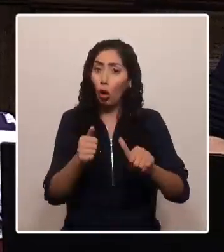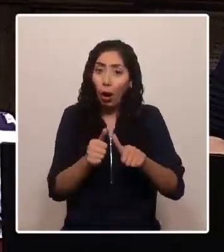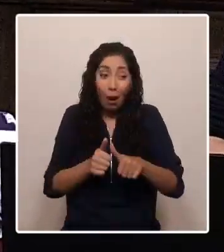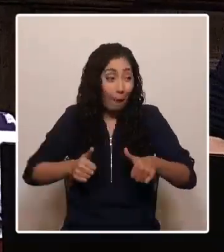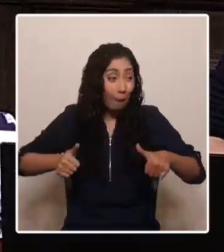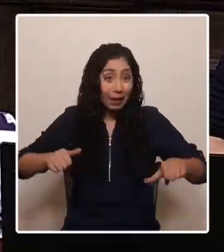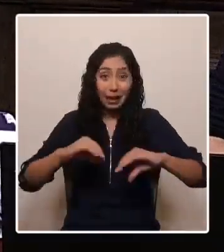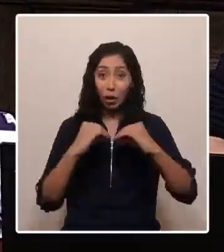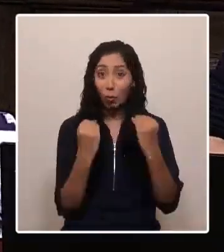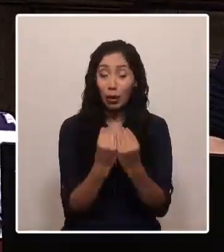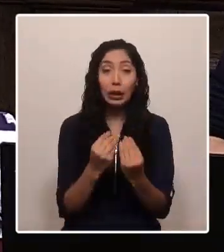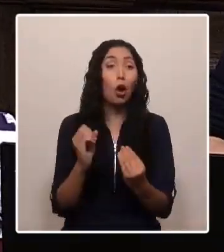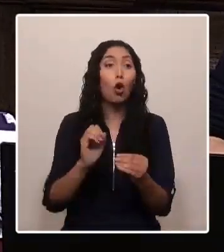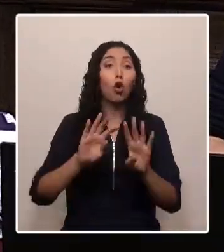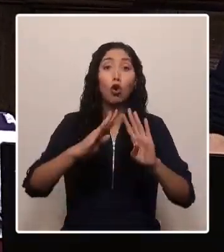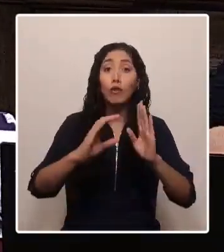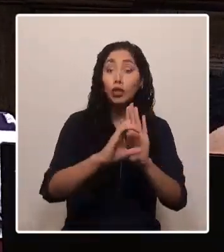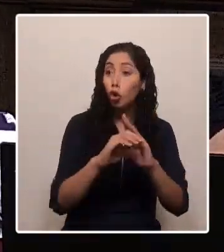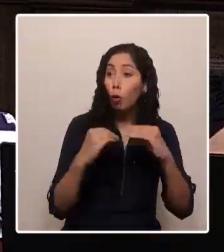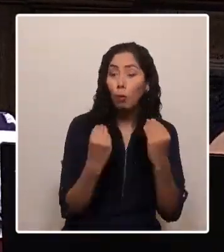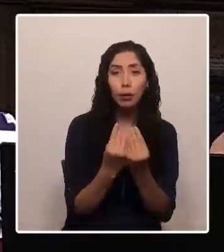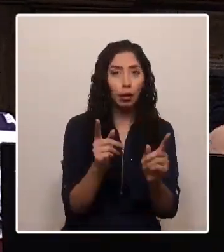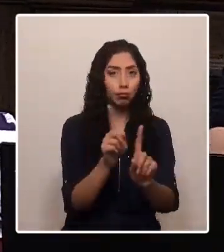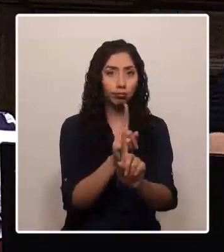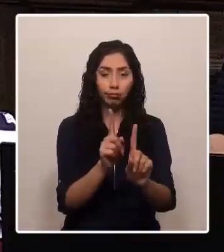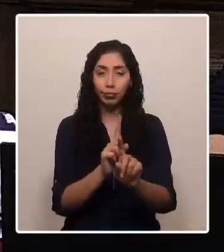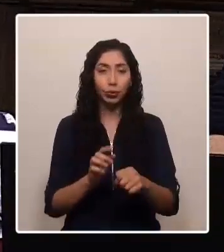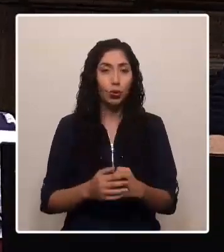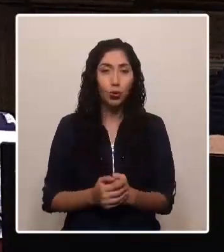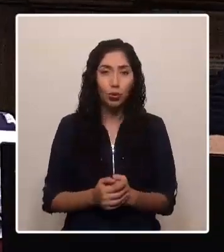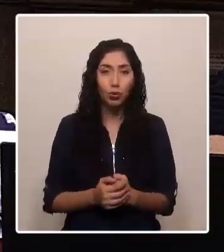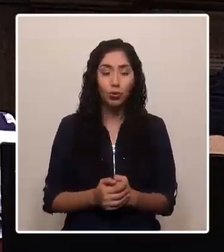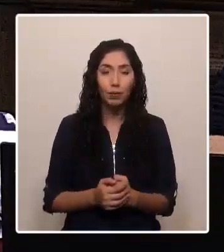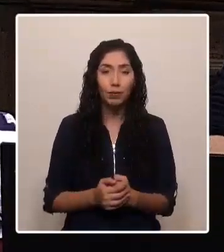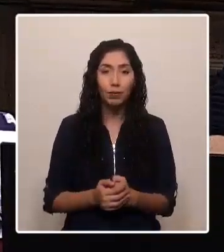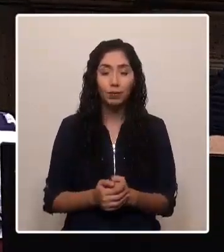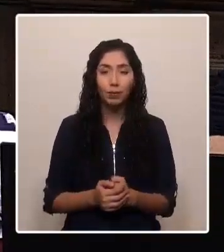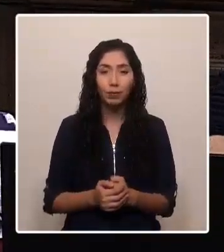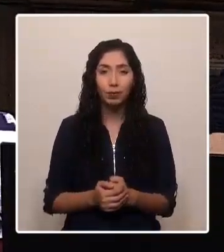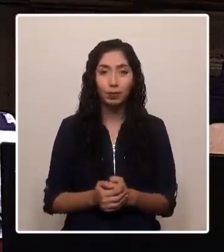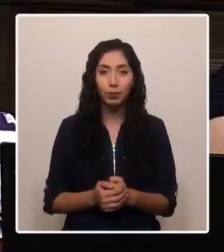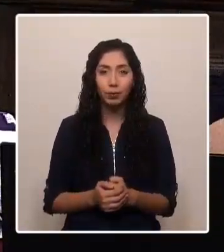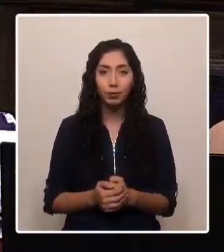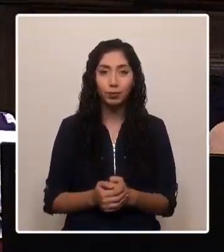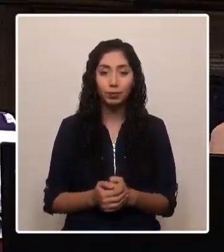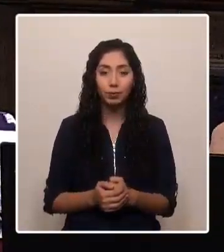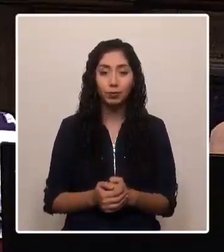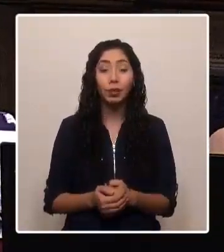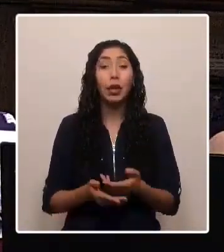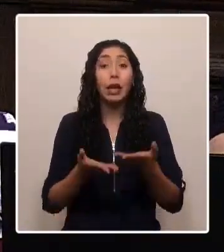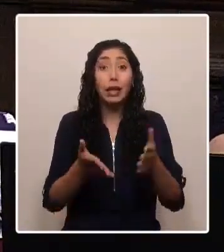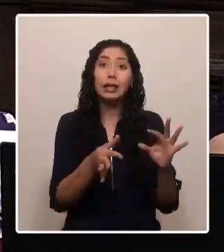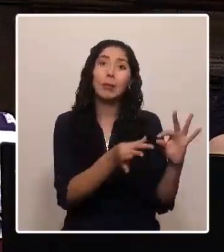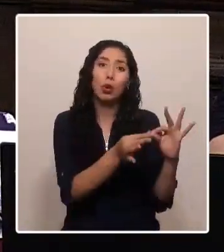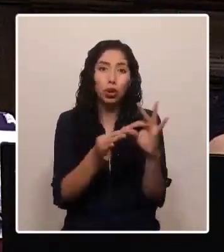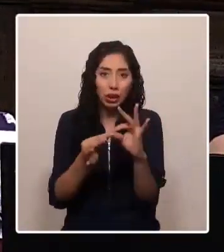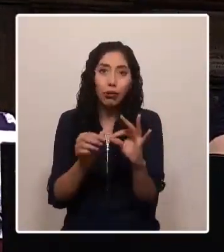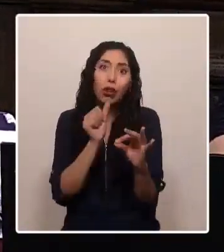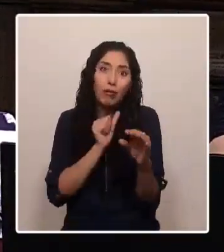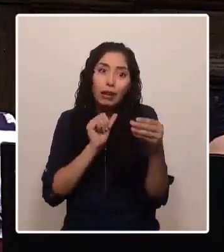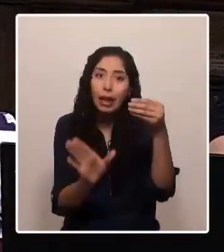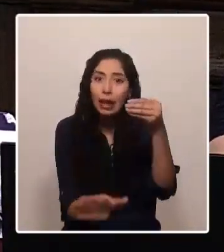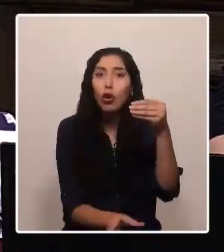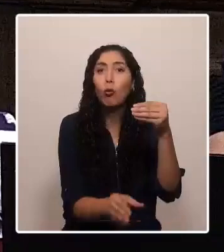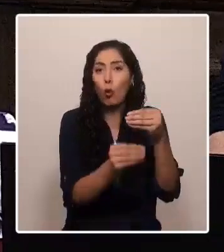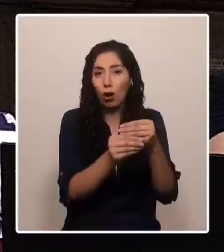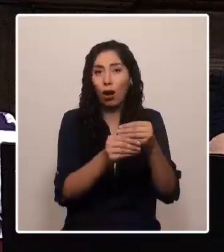la Convención Constitucional, como es la totalidad de los oficios que damos cuenta en la cuenta. Ese es el motivo por el cual no se ha incorporado en la cuenta de la